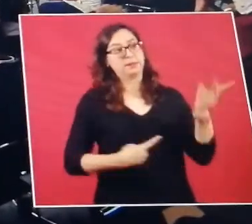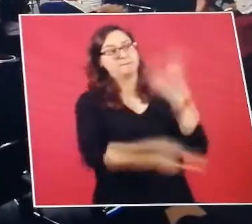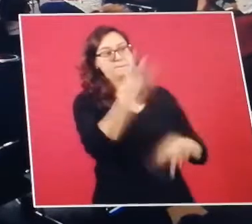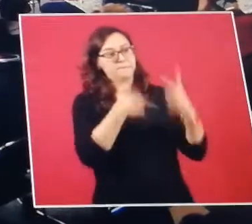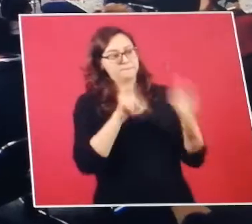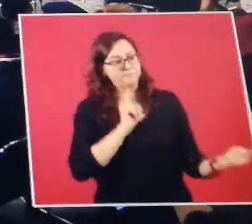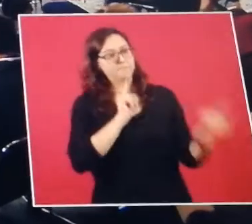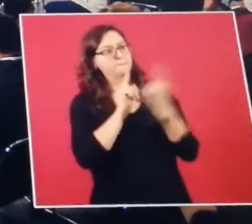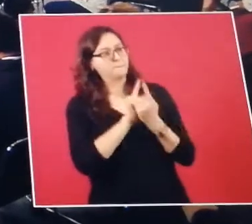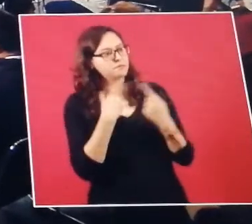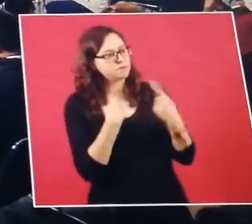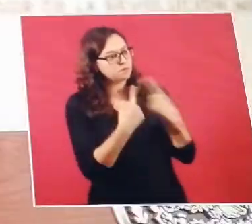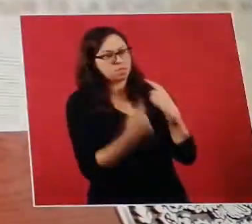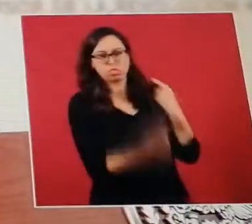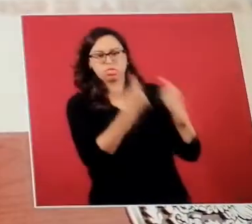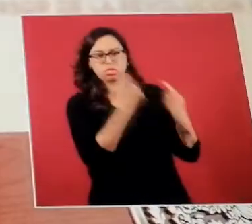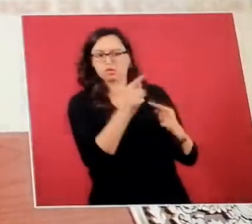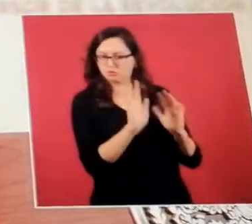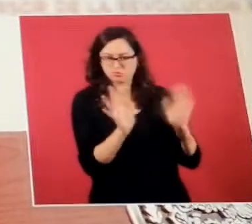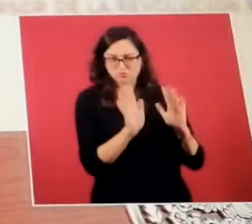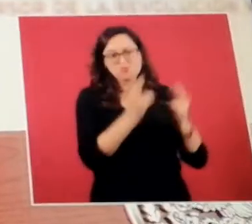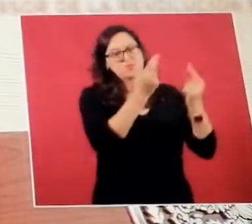Y ya el tono, pues es otro.